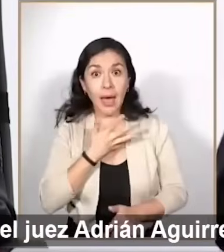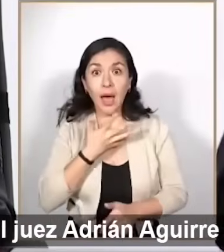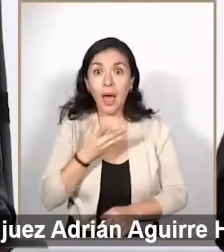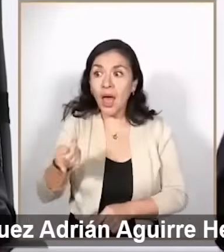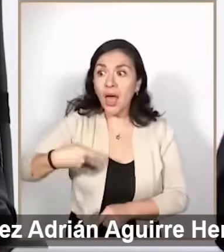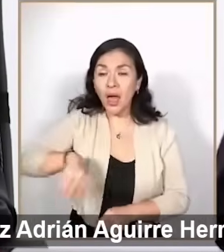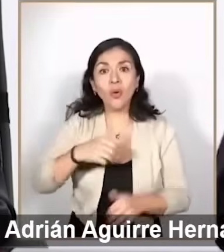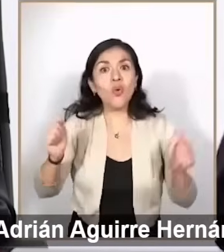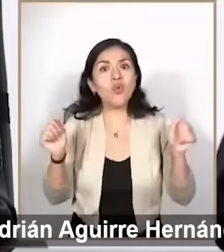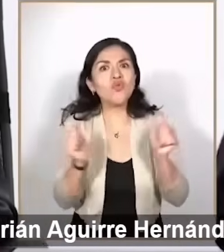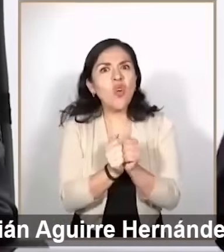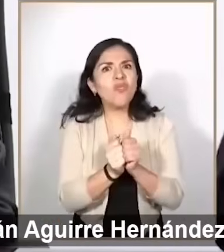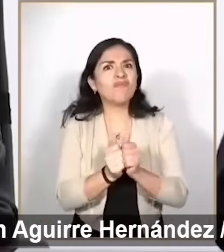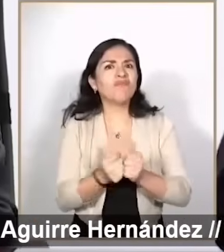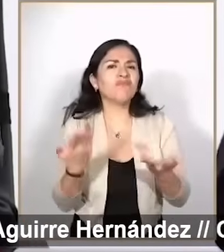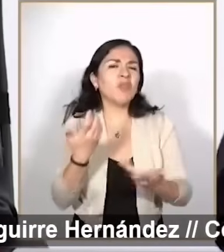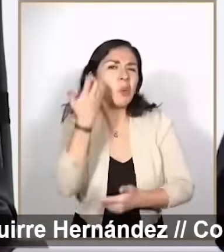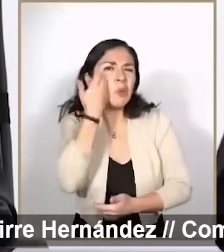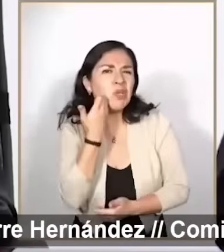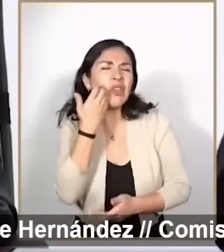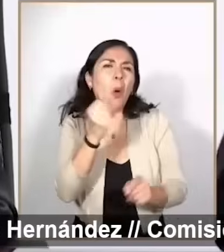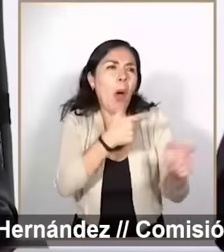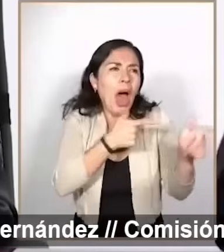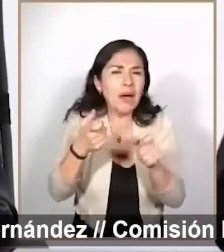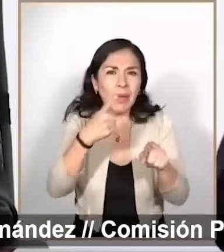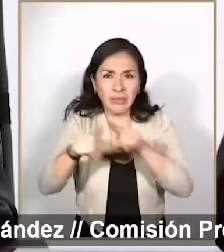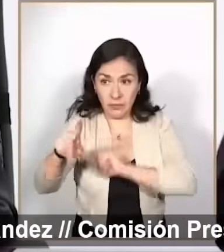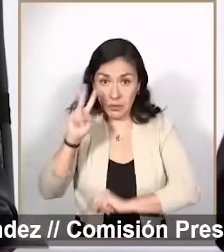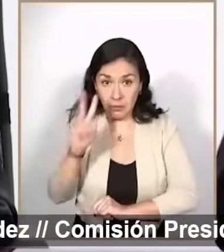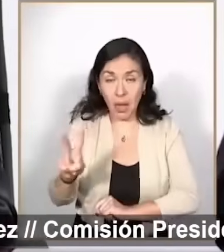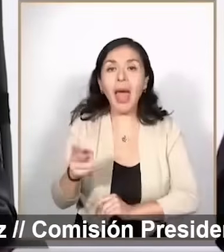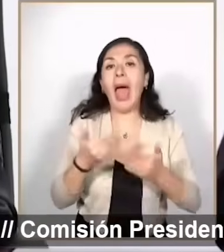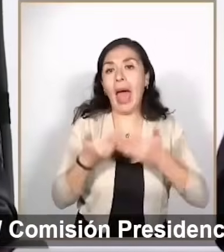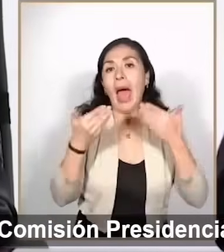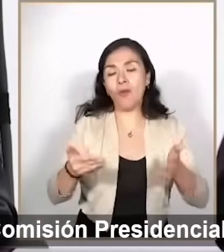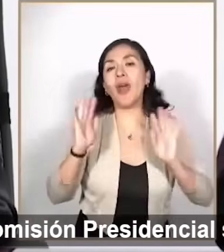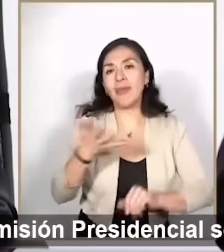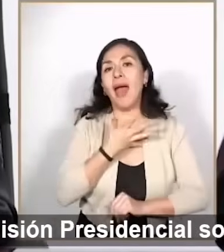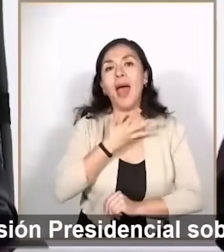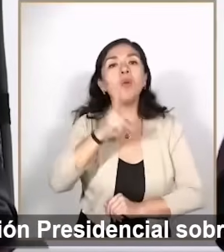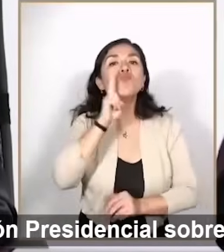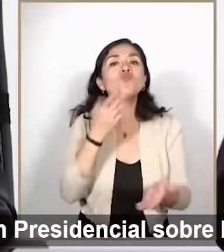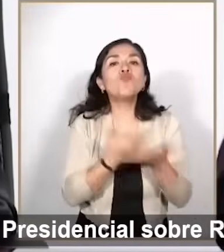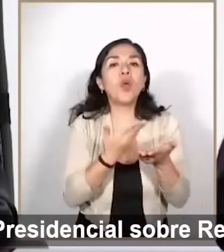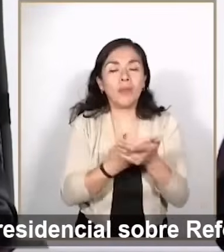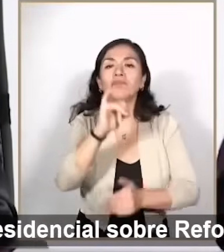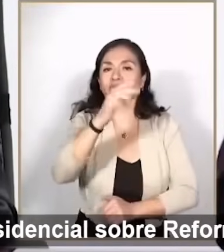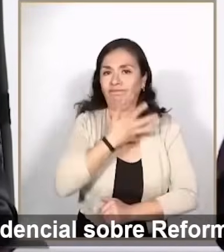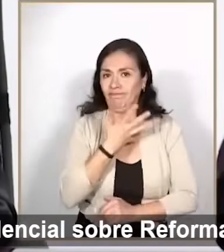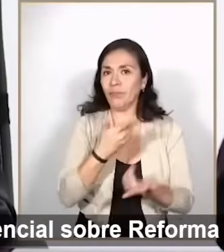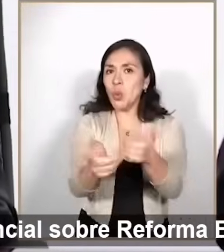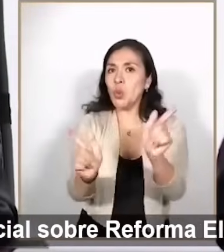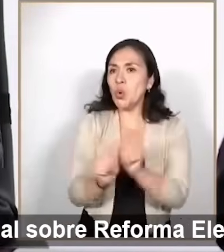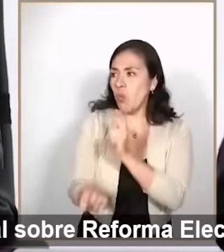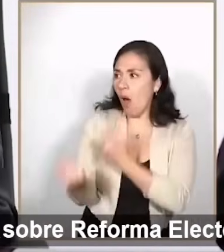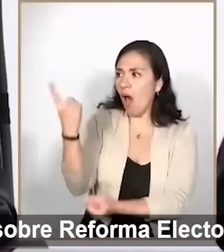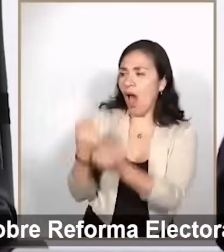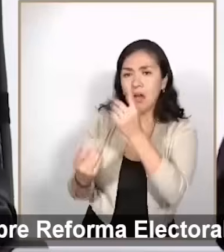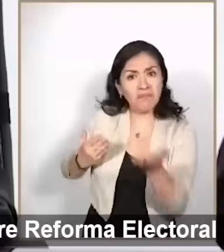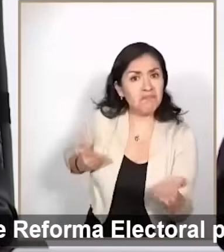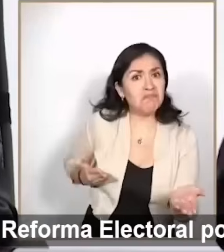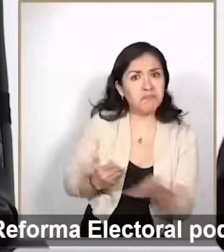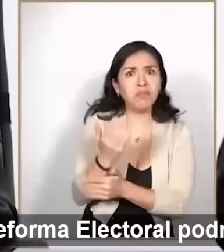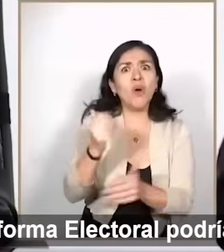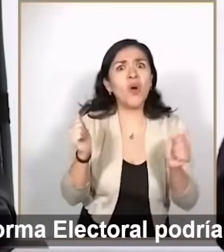manera armada. Bueno, efectivamente, hoy tenemos pruebas de grupos que llegaron armados